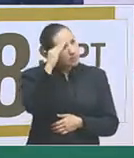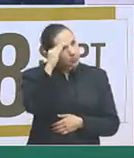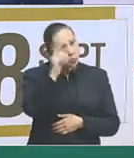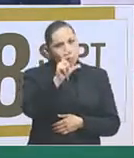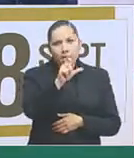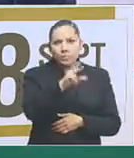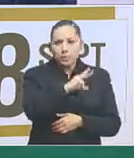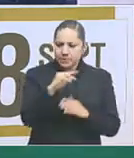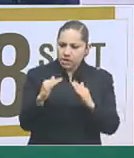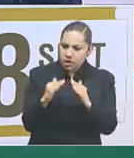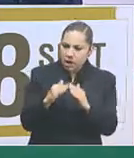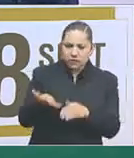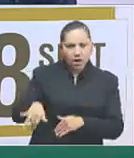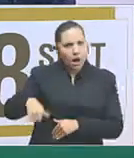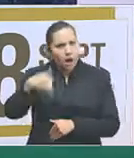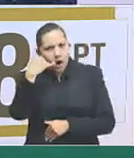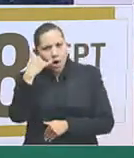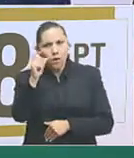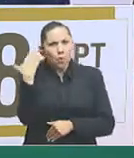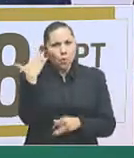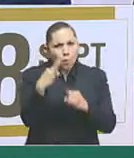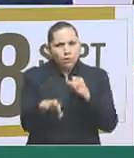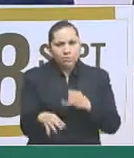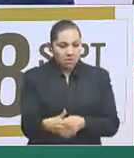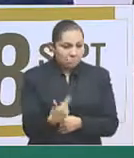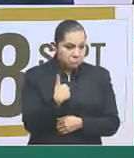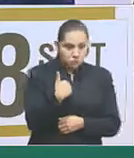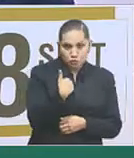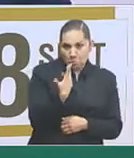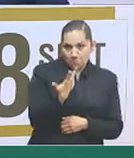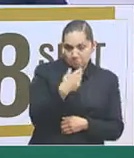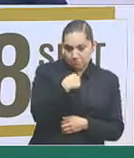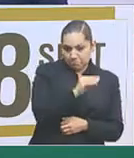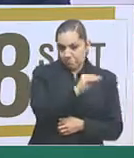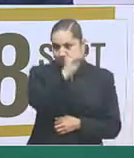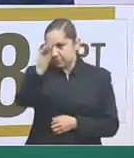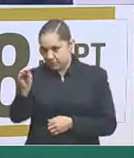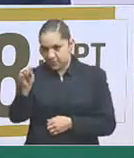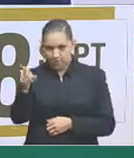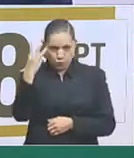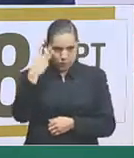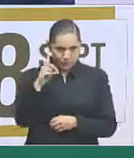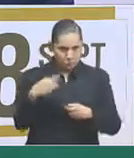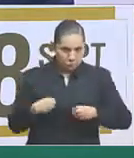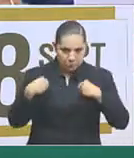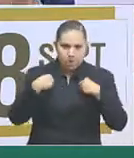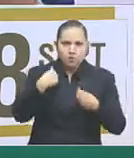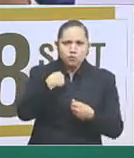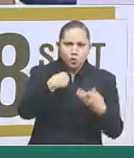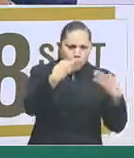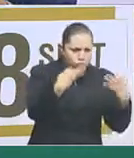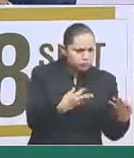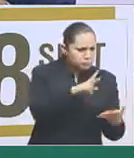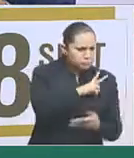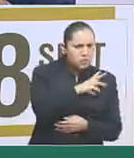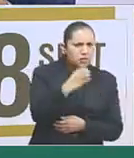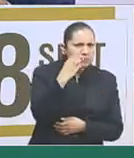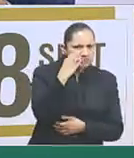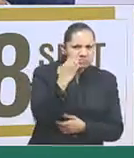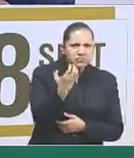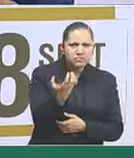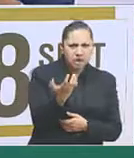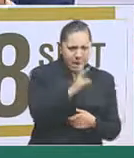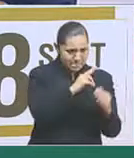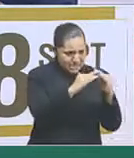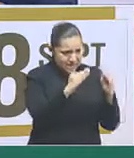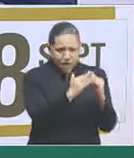yo por ejemplo ahora que me mudé a washington ya no tengo teléfono de tierra como le llama ya porque porque mis dos hijos tienen un teléfono